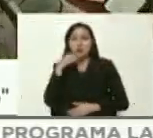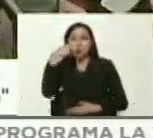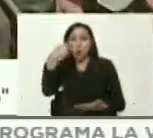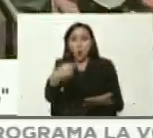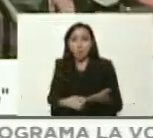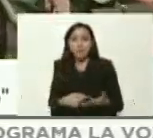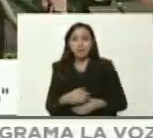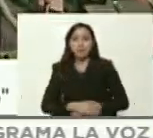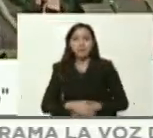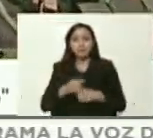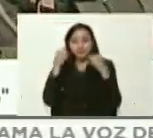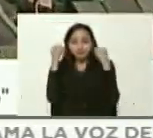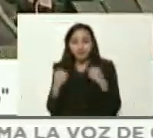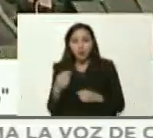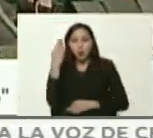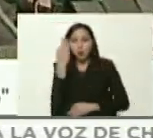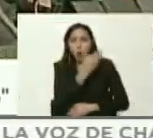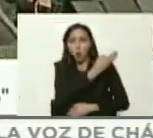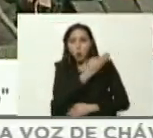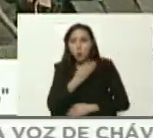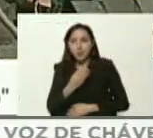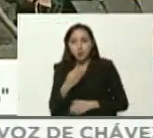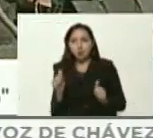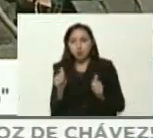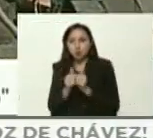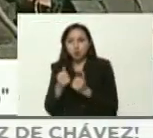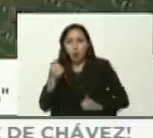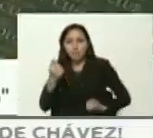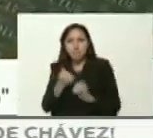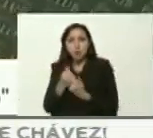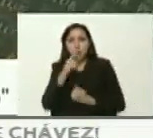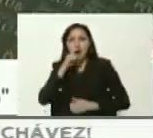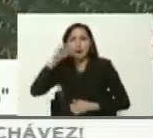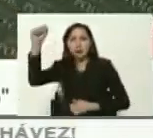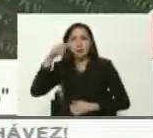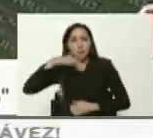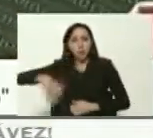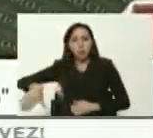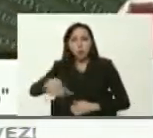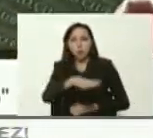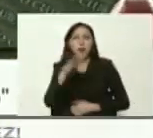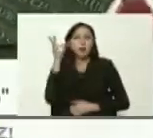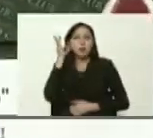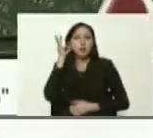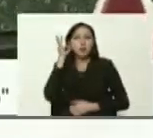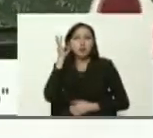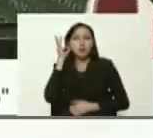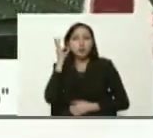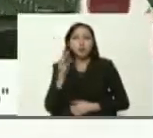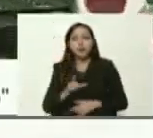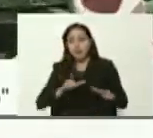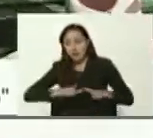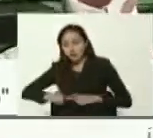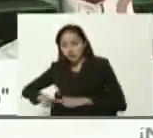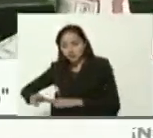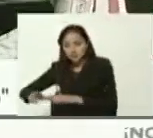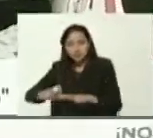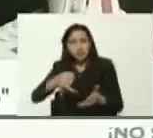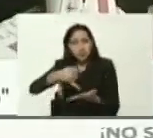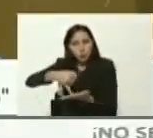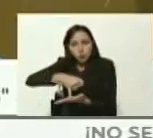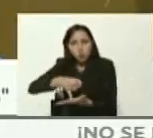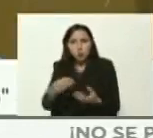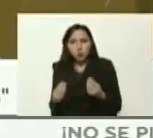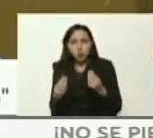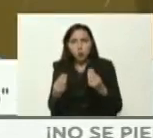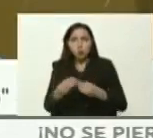reafirmar el compromiso de ellas con usted y de usted con nuestro pueblo y con nuestras mujeres de los sectores donde hay mayor